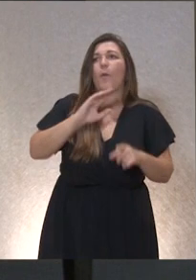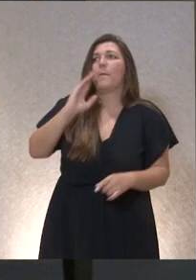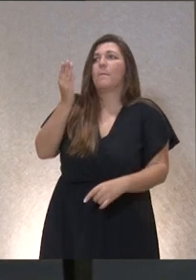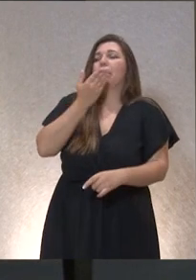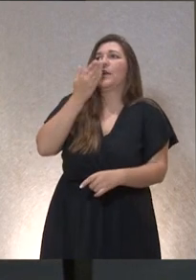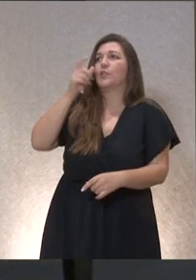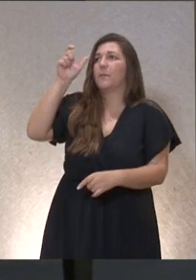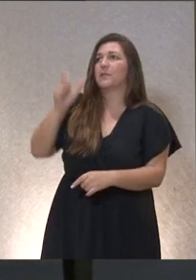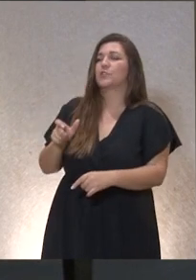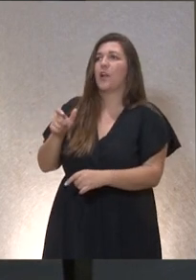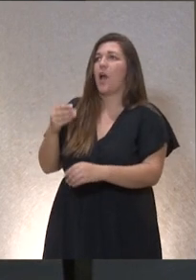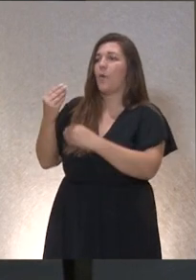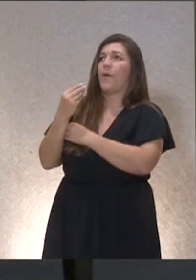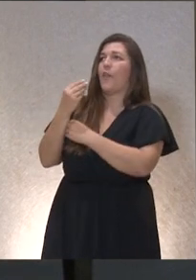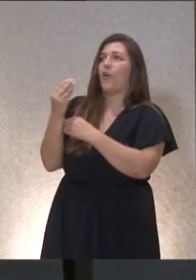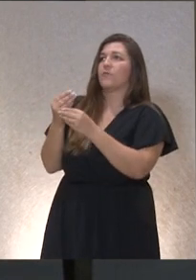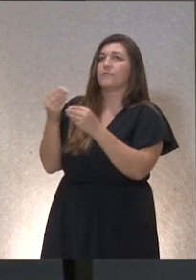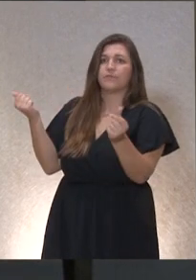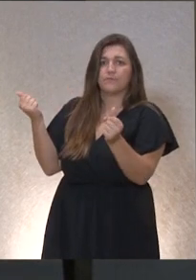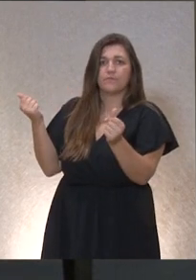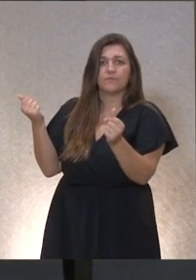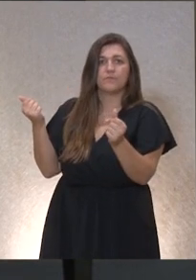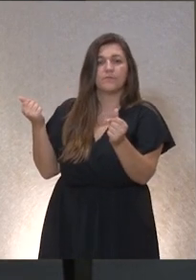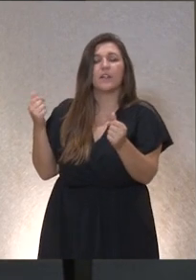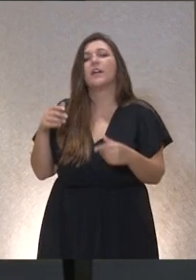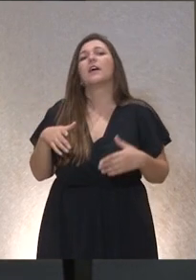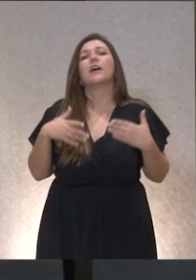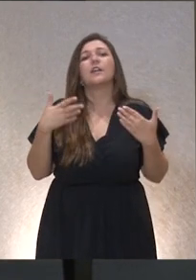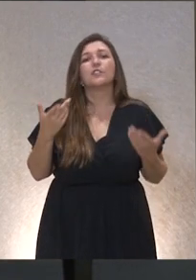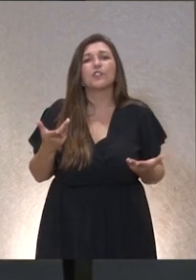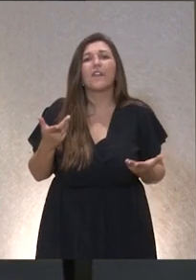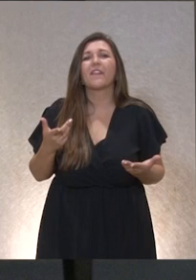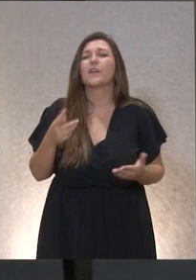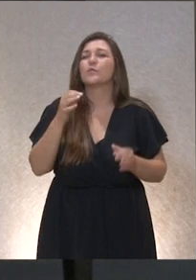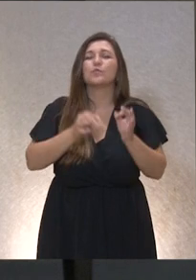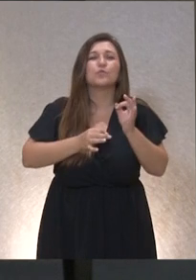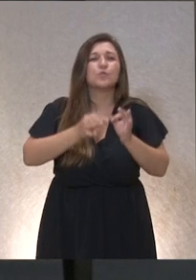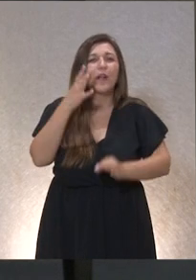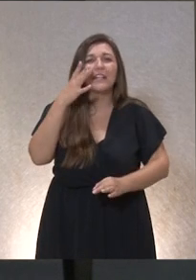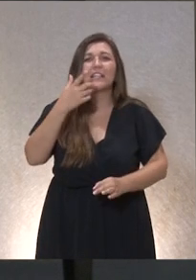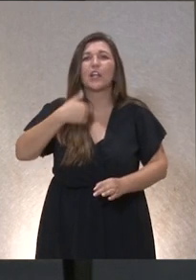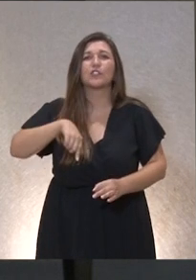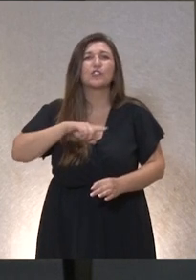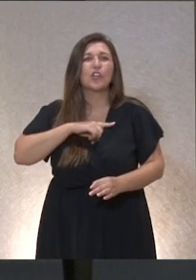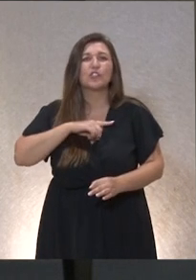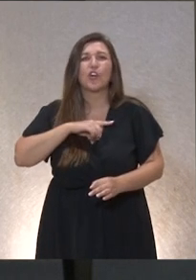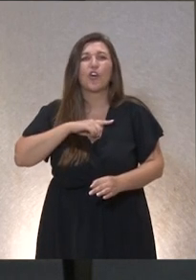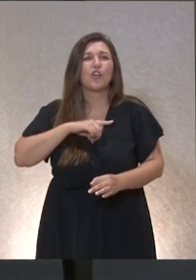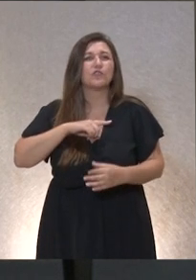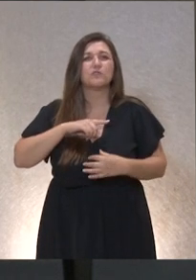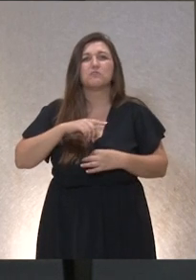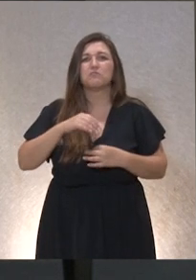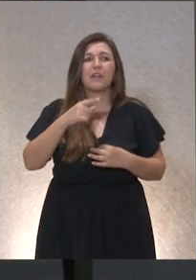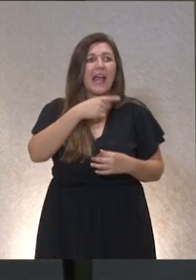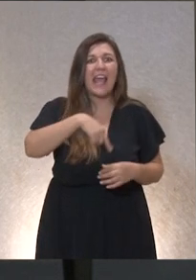pérdida una pérdida más dentro del coronavirus y todo esto con la tremenda suerte de que no tuvimos ningún positivo entre los